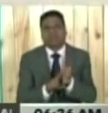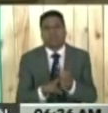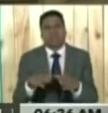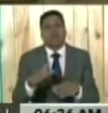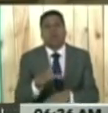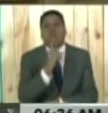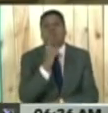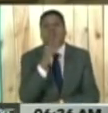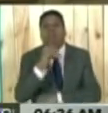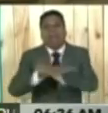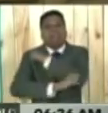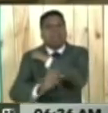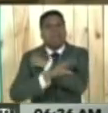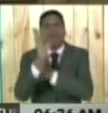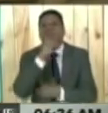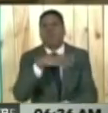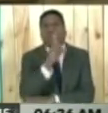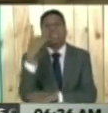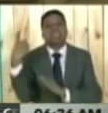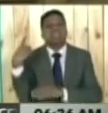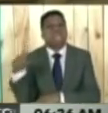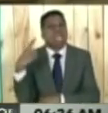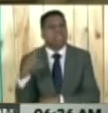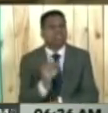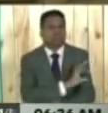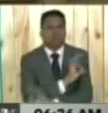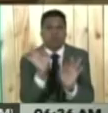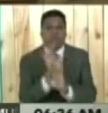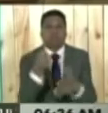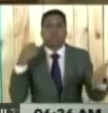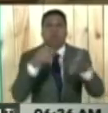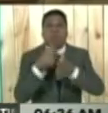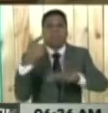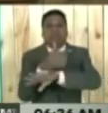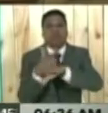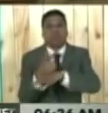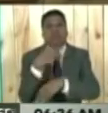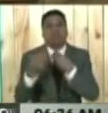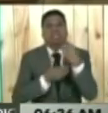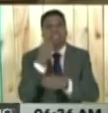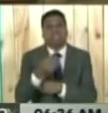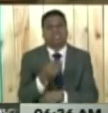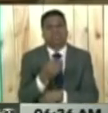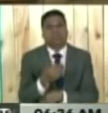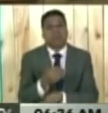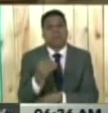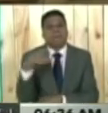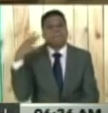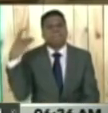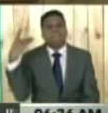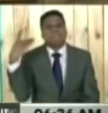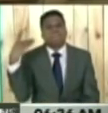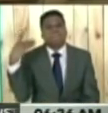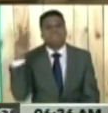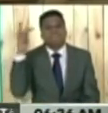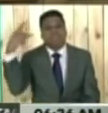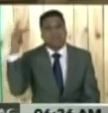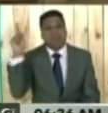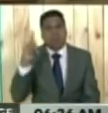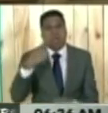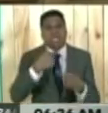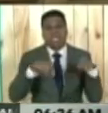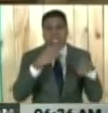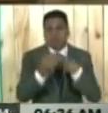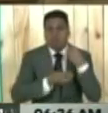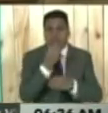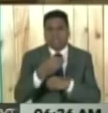derecho. Ustedes quieren dar un golpe de Estado, como se dio en Paraguay, como se dio en Honduras y como